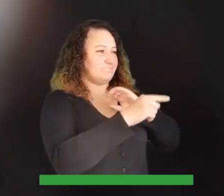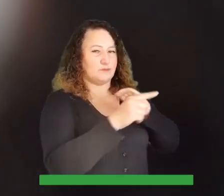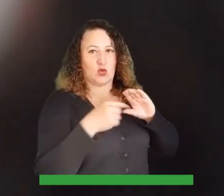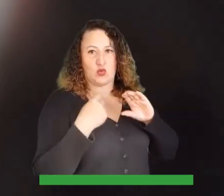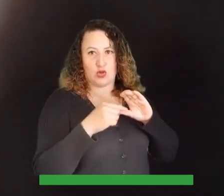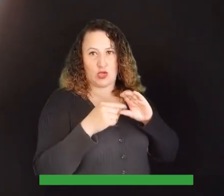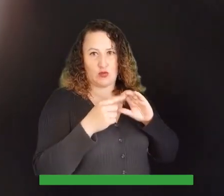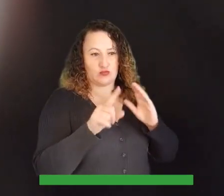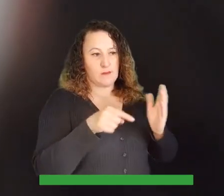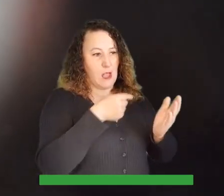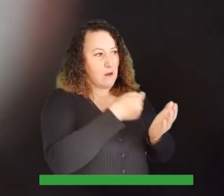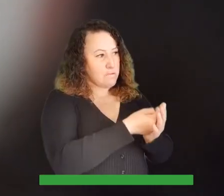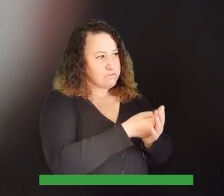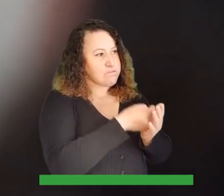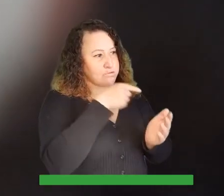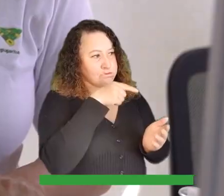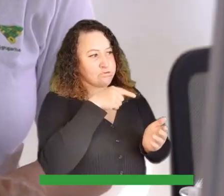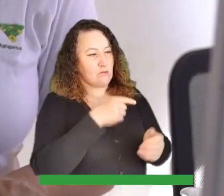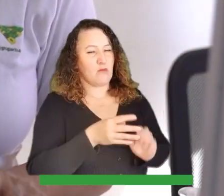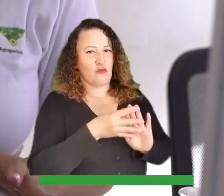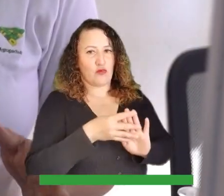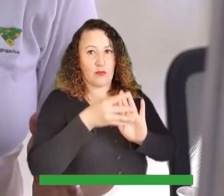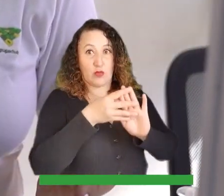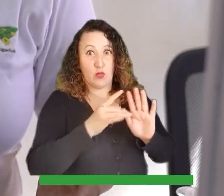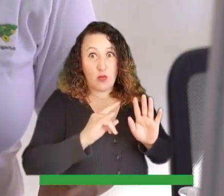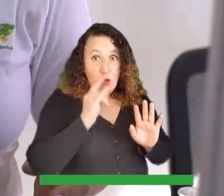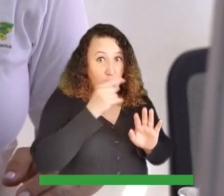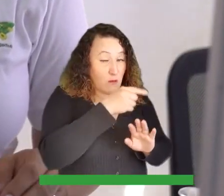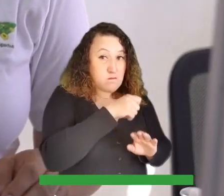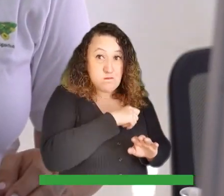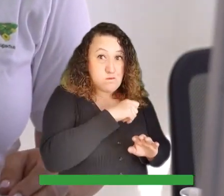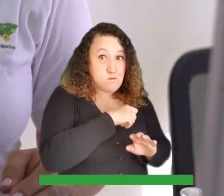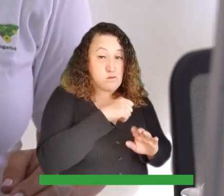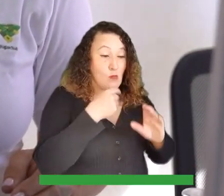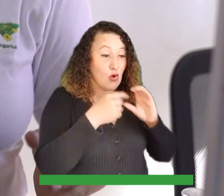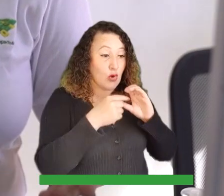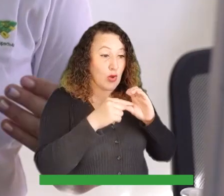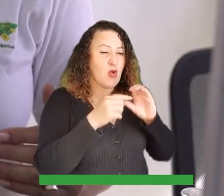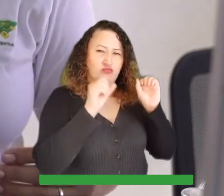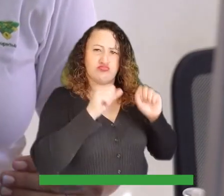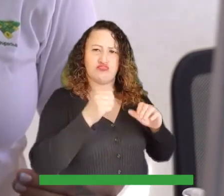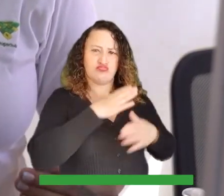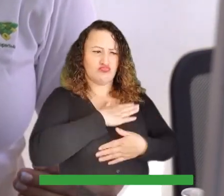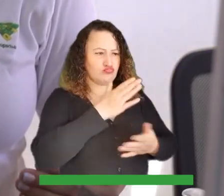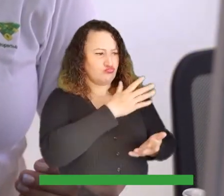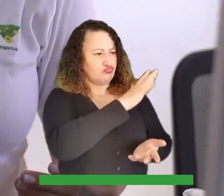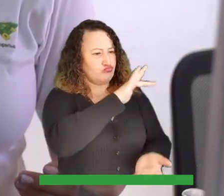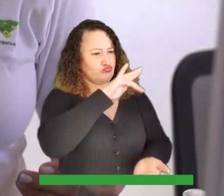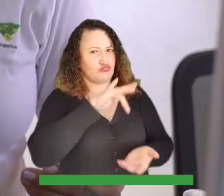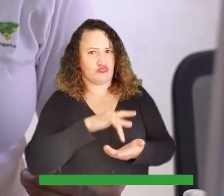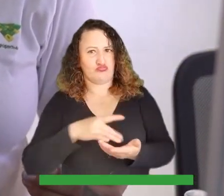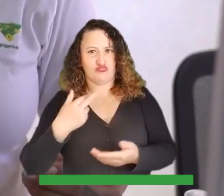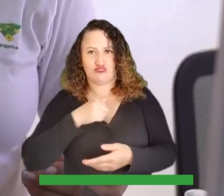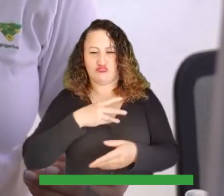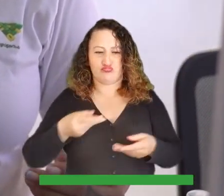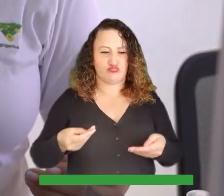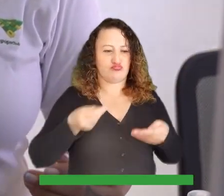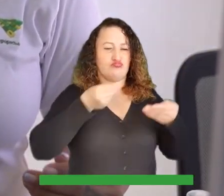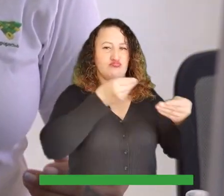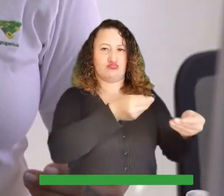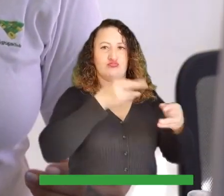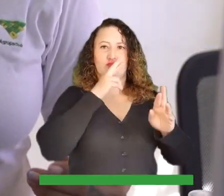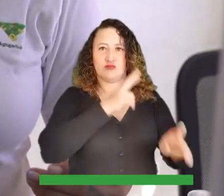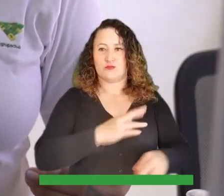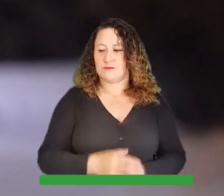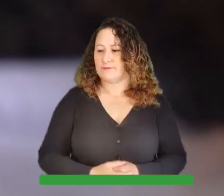correo que usted nos registre en este formato. En caso de que usted no tenga un correo electrónico, puede acercarse aquí a la oficina y nosotros le hacemos entrega